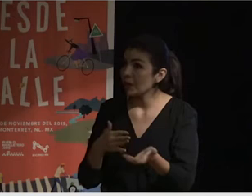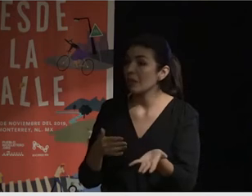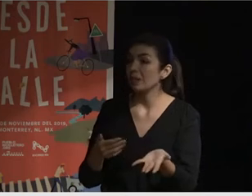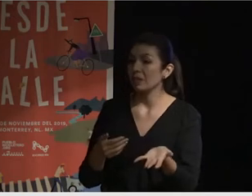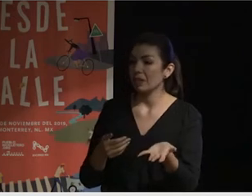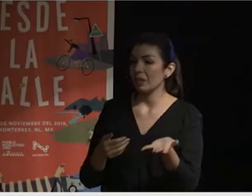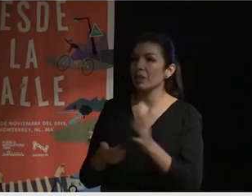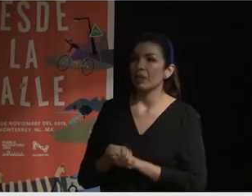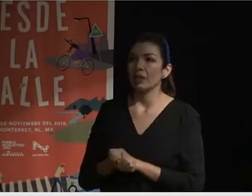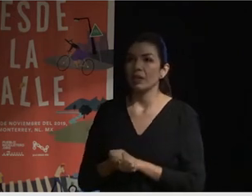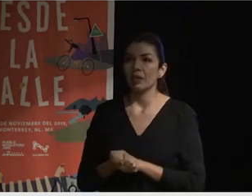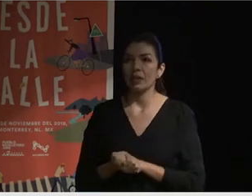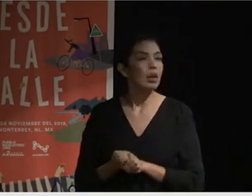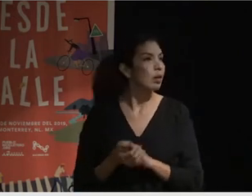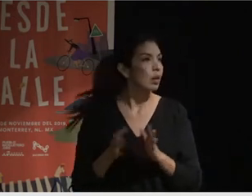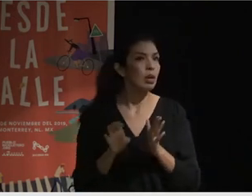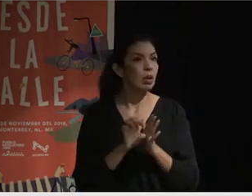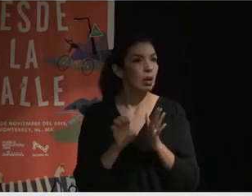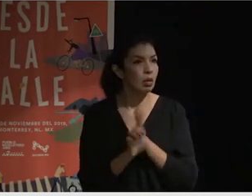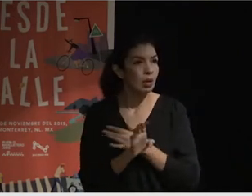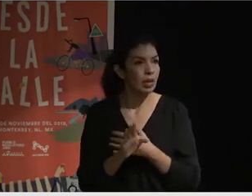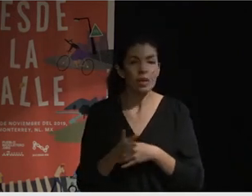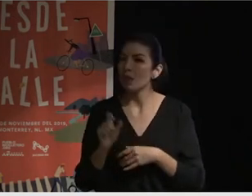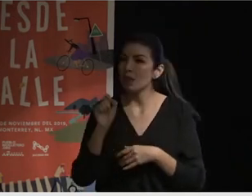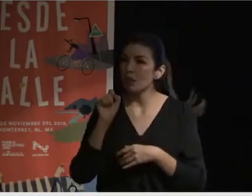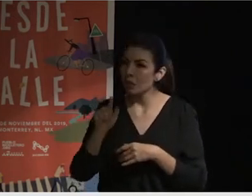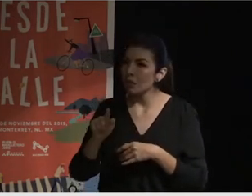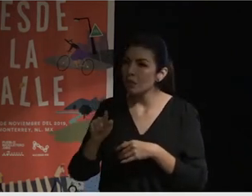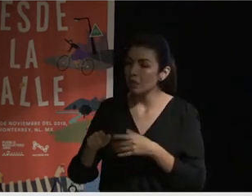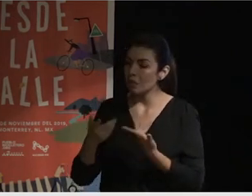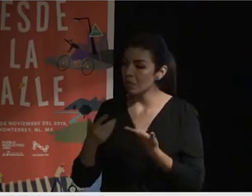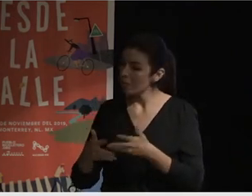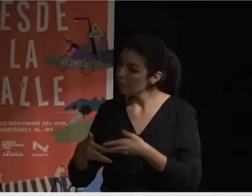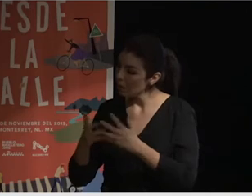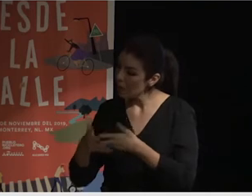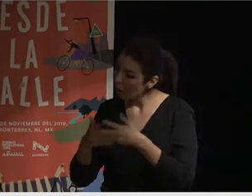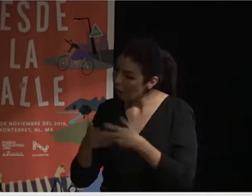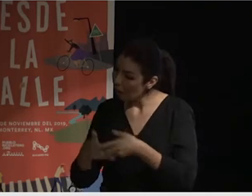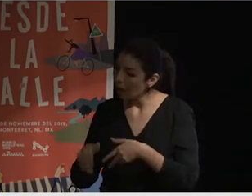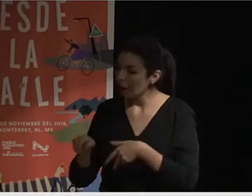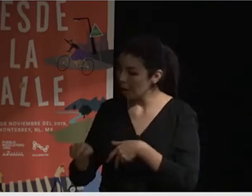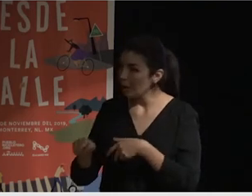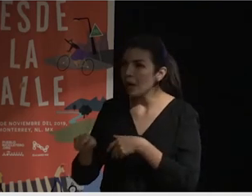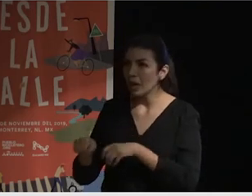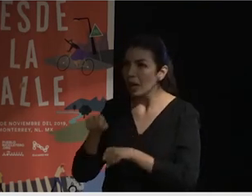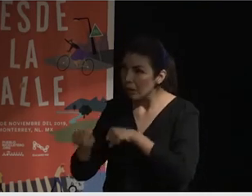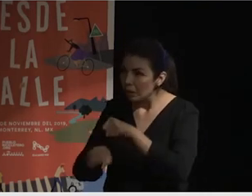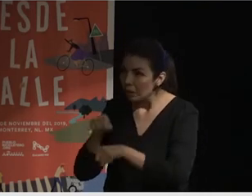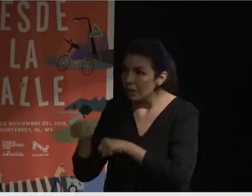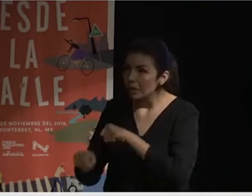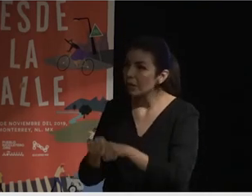¿dónde está la creatividad de los urbanistas? Por ejemplo, en México, apoyar los tallercitos de bicicletas barriales, hacer un censo, meter el dinero